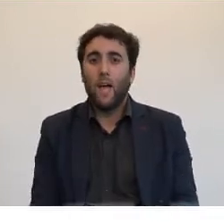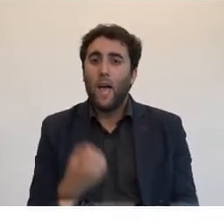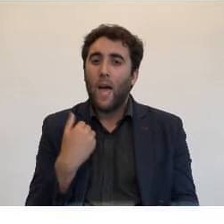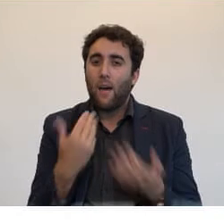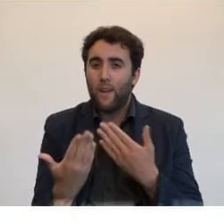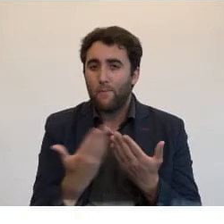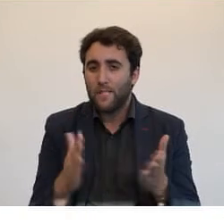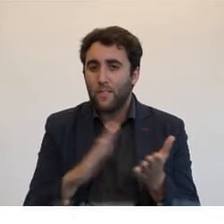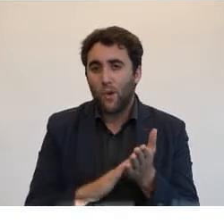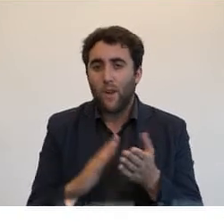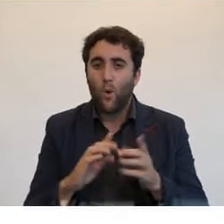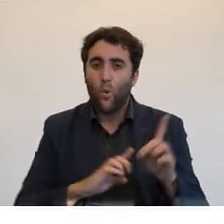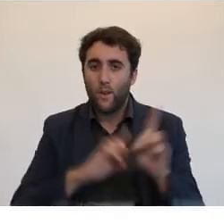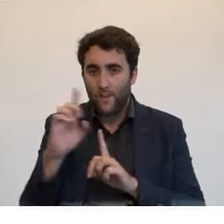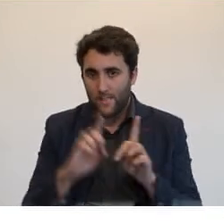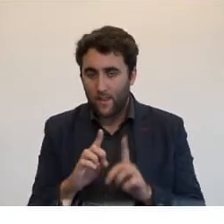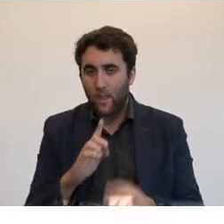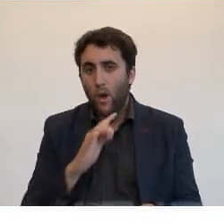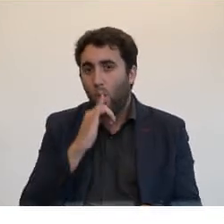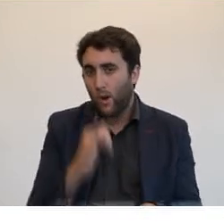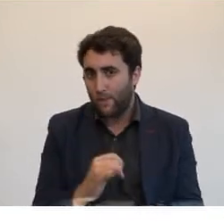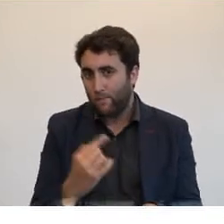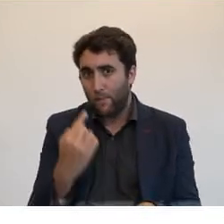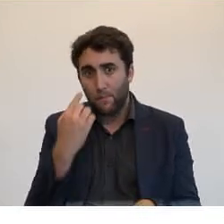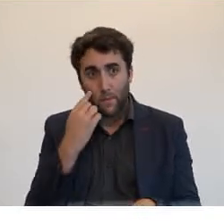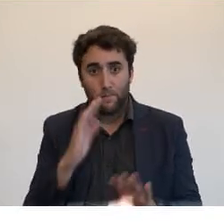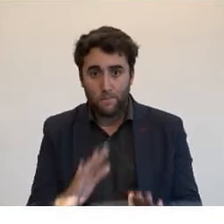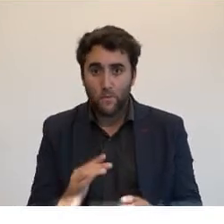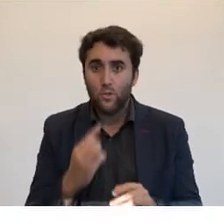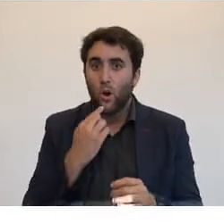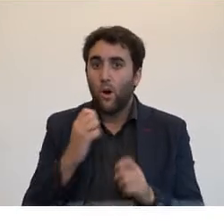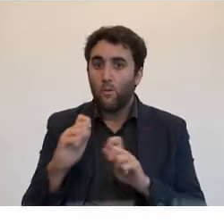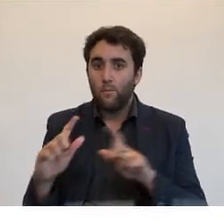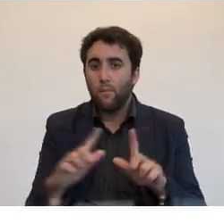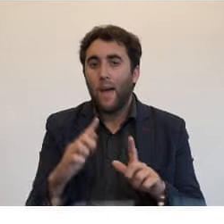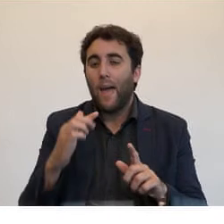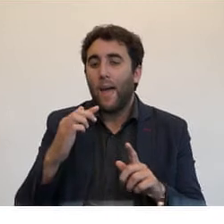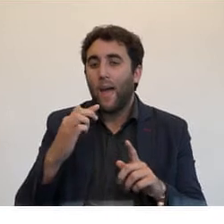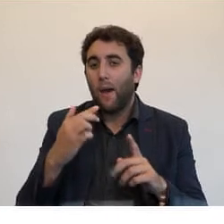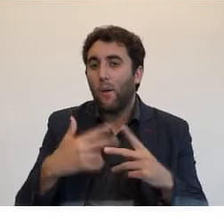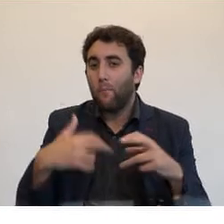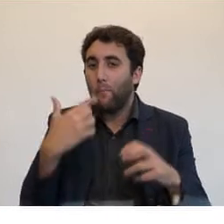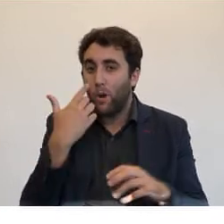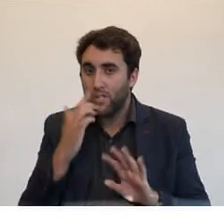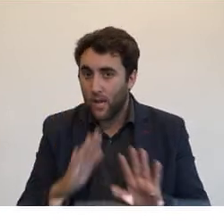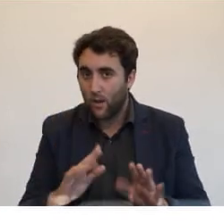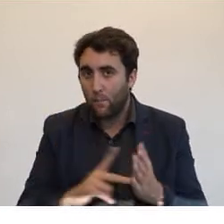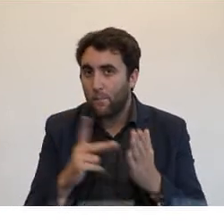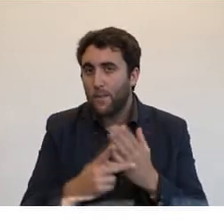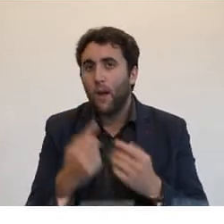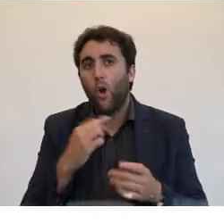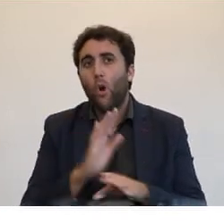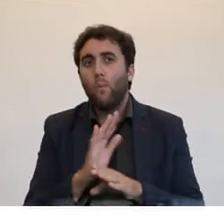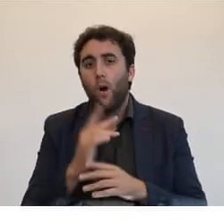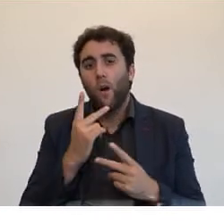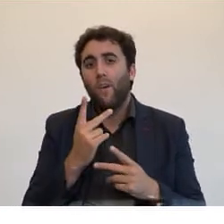hablando de la universidad. Y fijaros que me he permitido construir un pequeño experimento que ha sido viajar